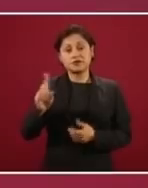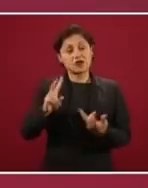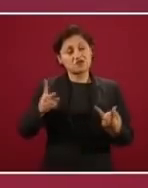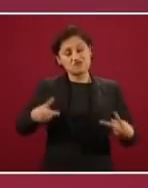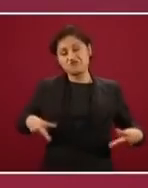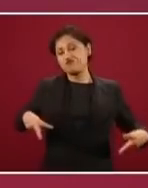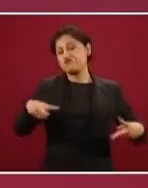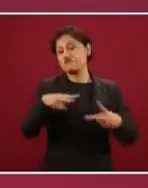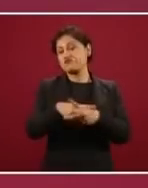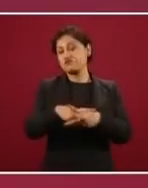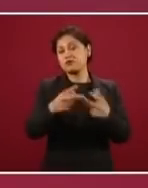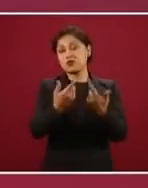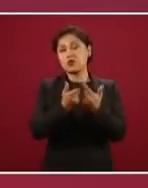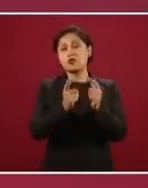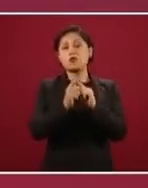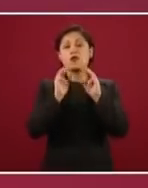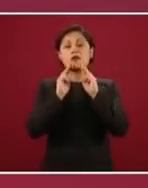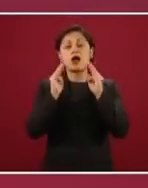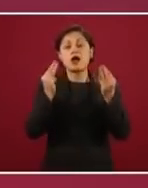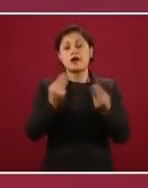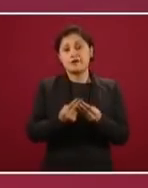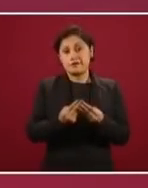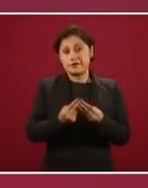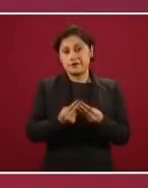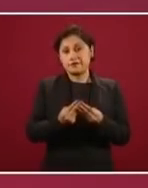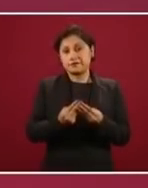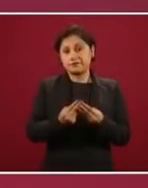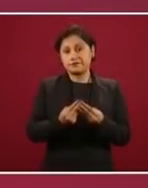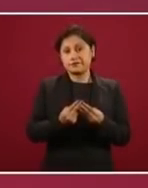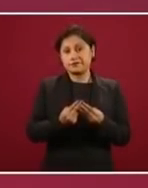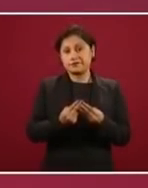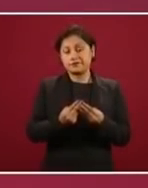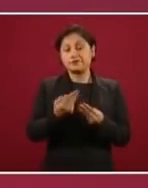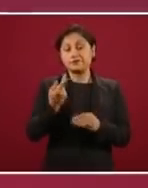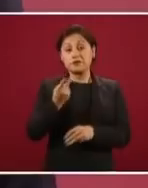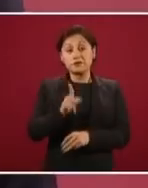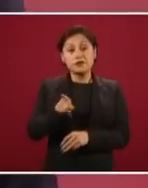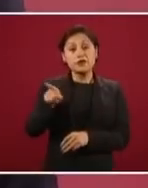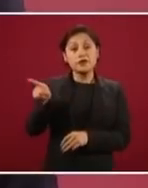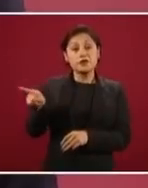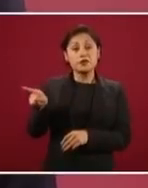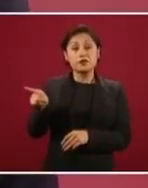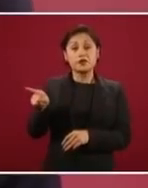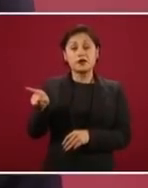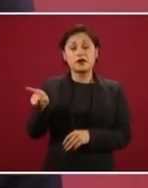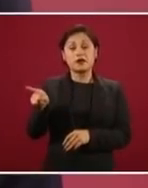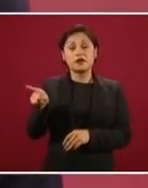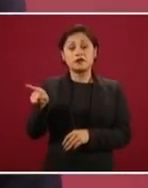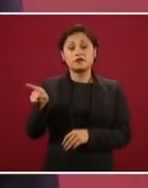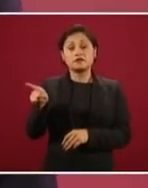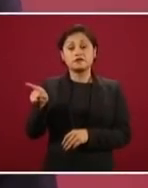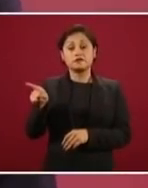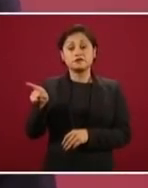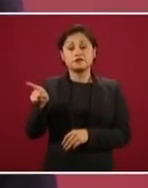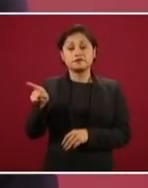tiempo que se protegía ah